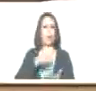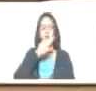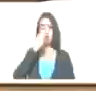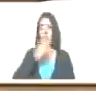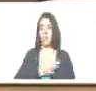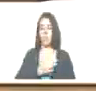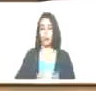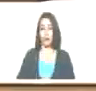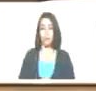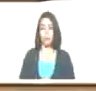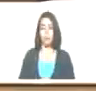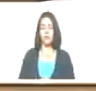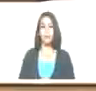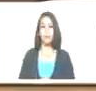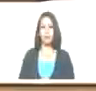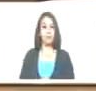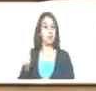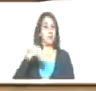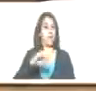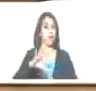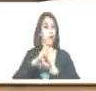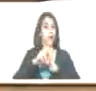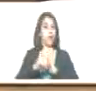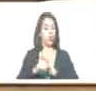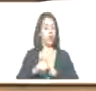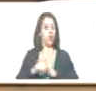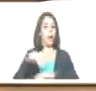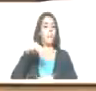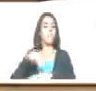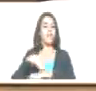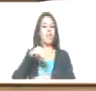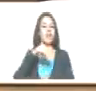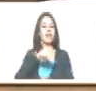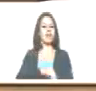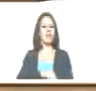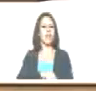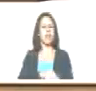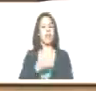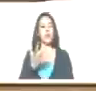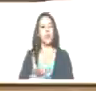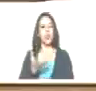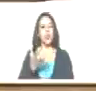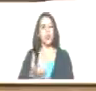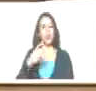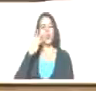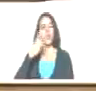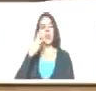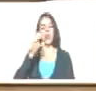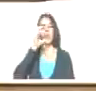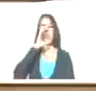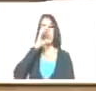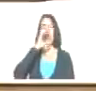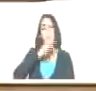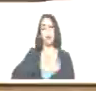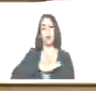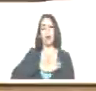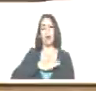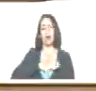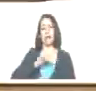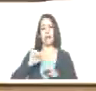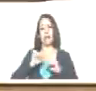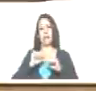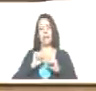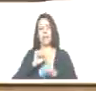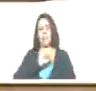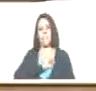que hay más de un corrupto por allí, por las Mercedes, metiéndose un whisky en este momento para calmar el temblor de las manos.